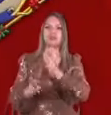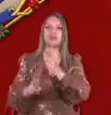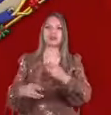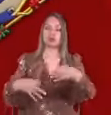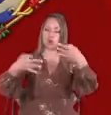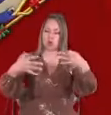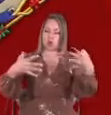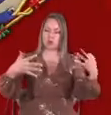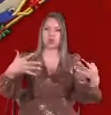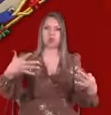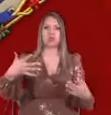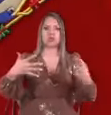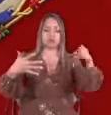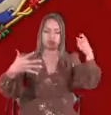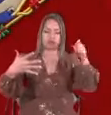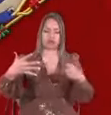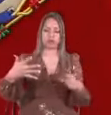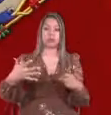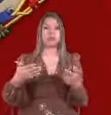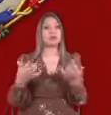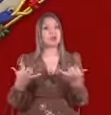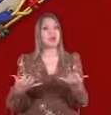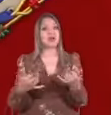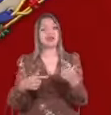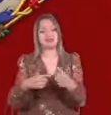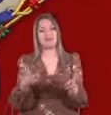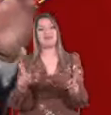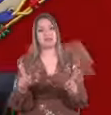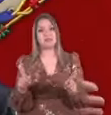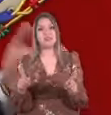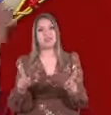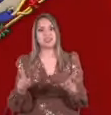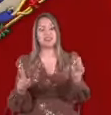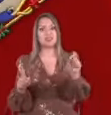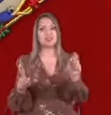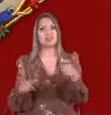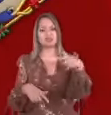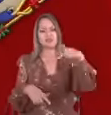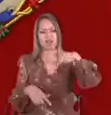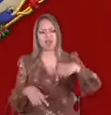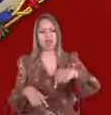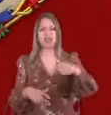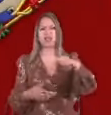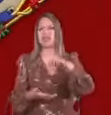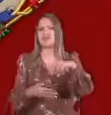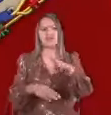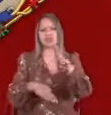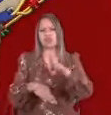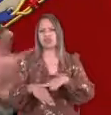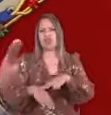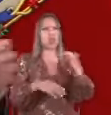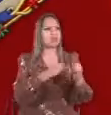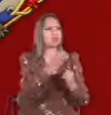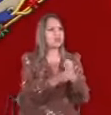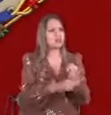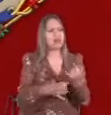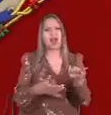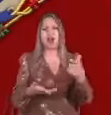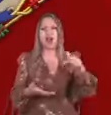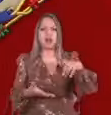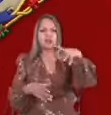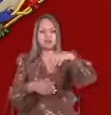es lo que está roto en el Ecuador de hoy. Una y otra vez, en lo local y en lo nacional, en la representación legislativa y en el Poder